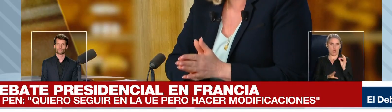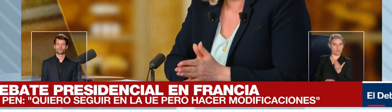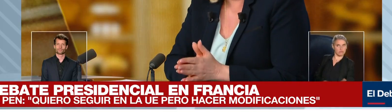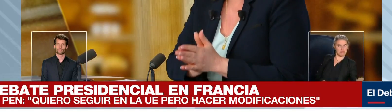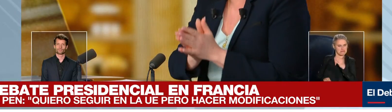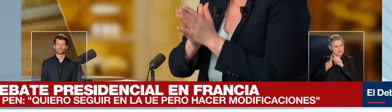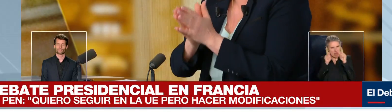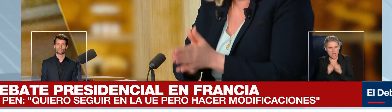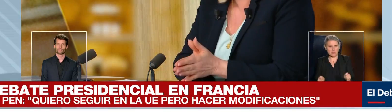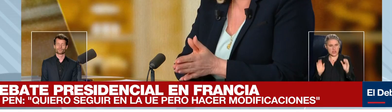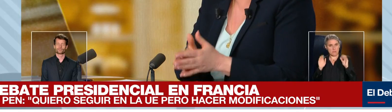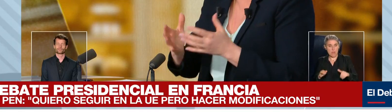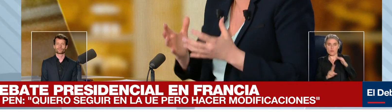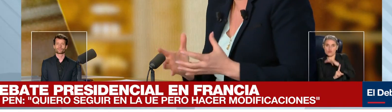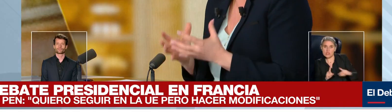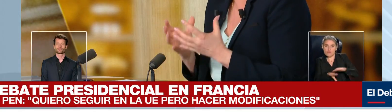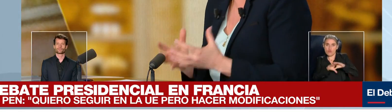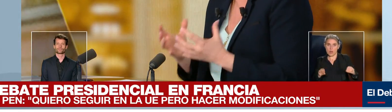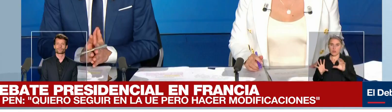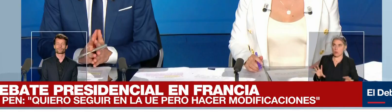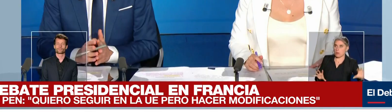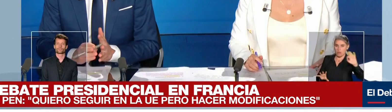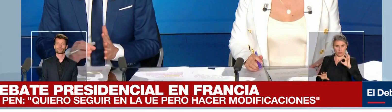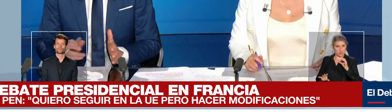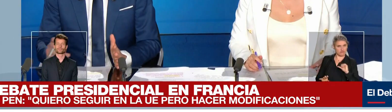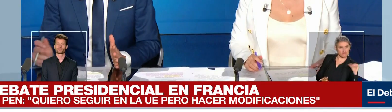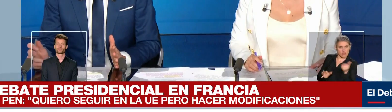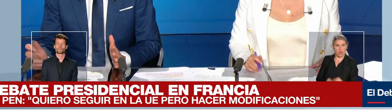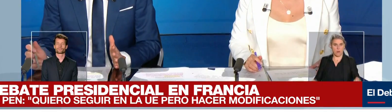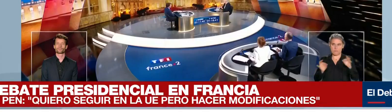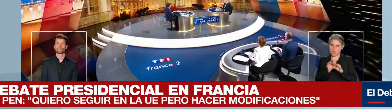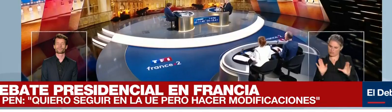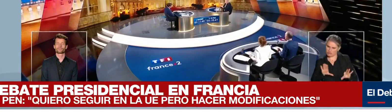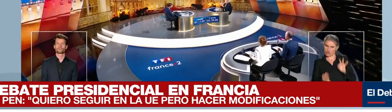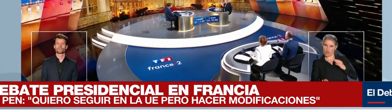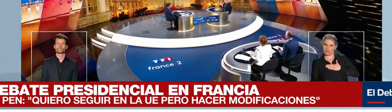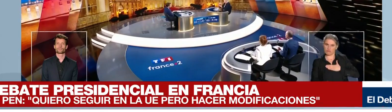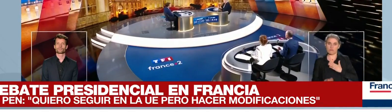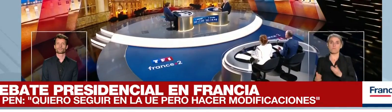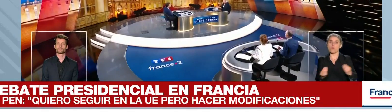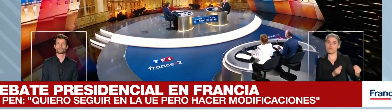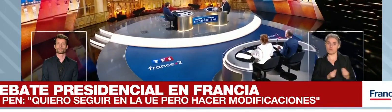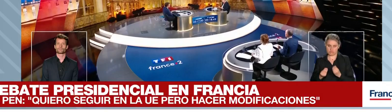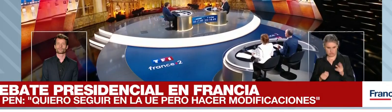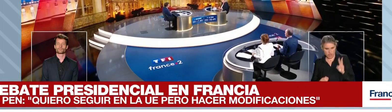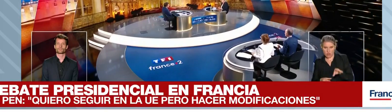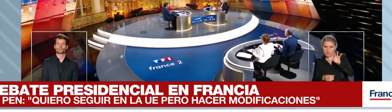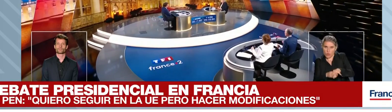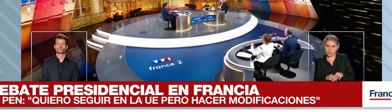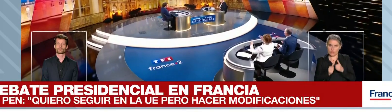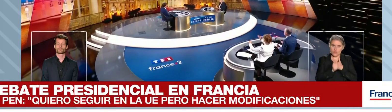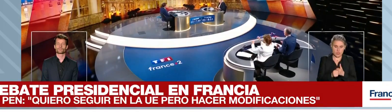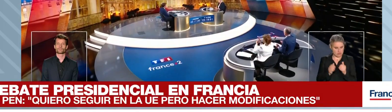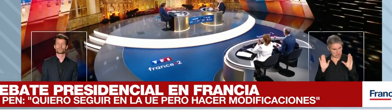respete sus decisiones, incluso sus decisiones de sociedad, porque son decisiones de sociedad lo que hacemos cuando votamos